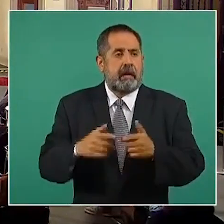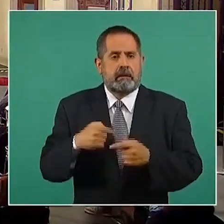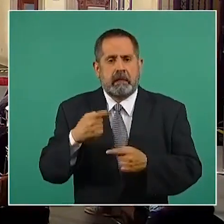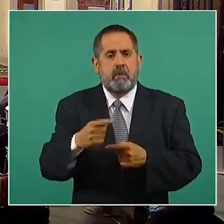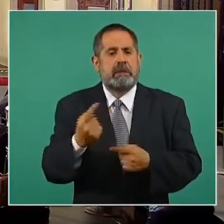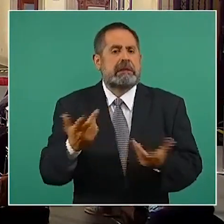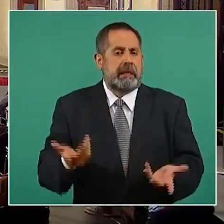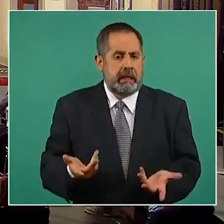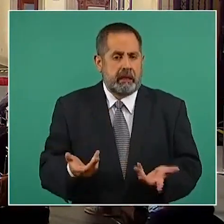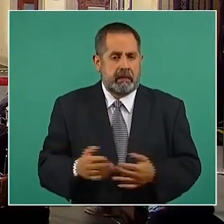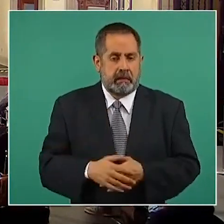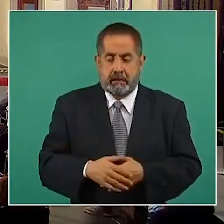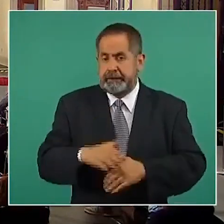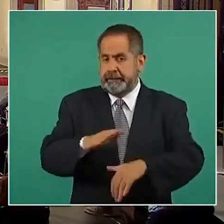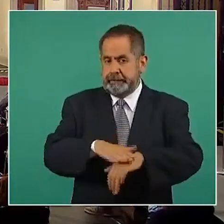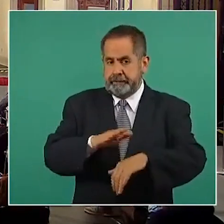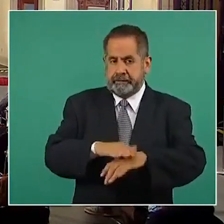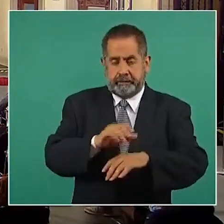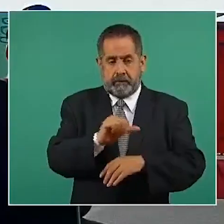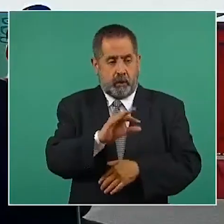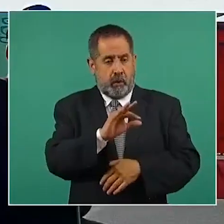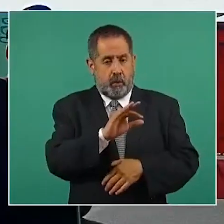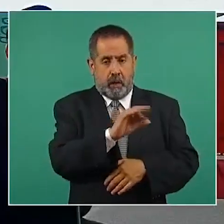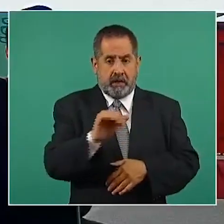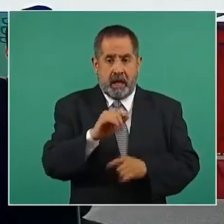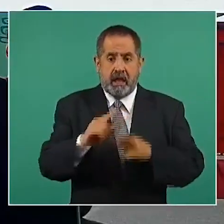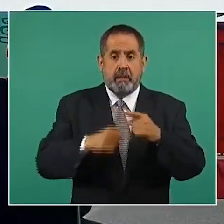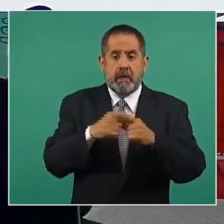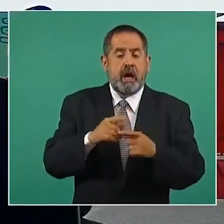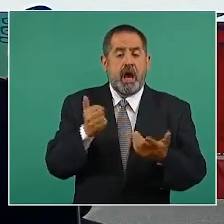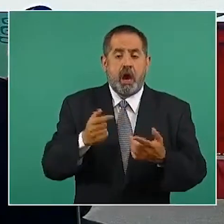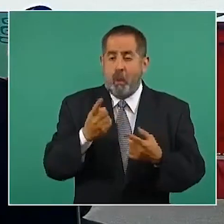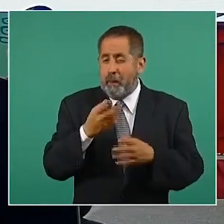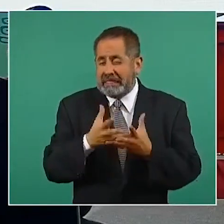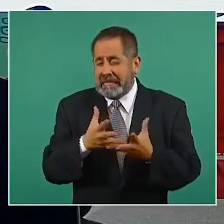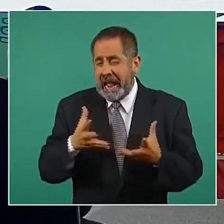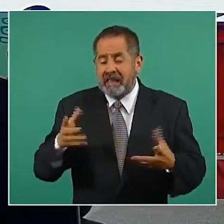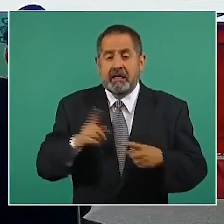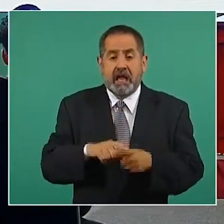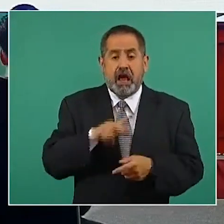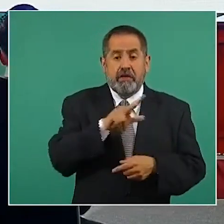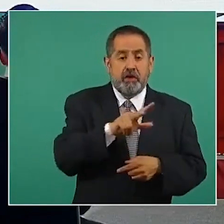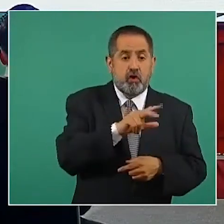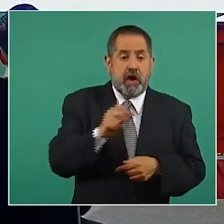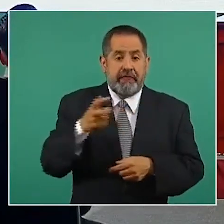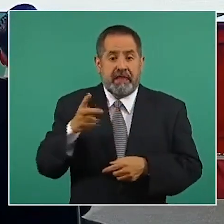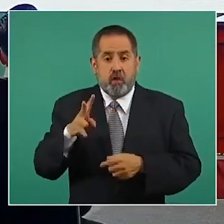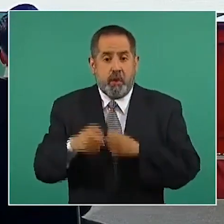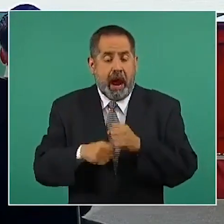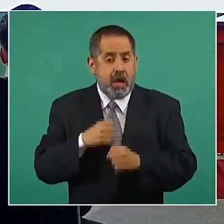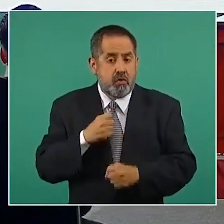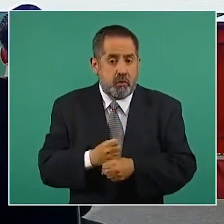Bueno, una parte muy importante es que una vez que terminemos con los de 40 tenemos que ir a este grupo muy grande de la población, que es de 18 a 39 años,